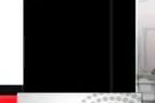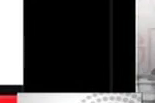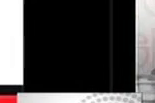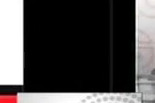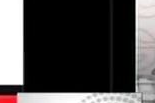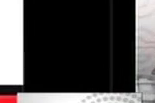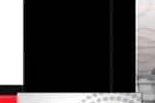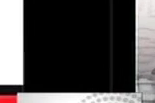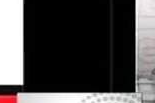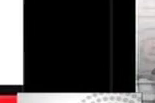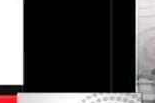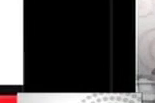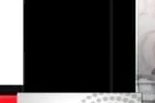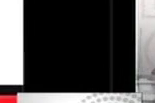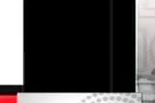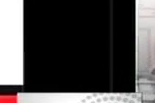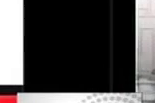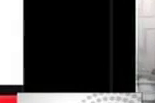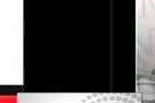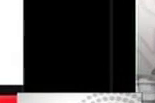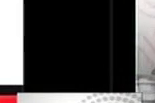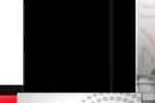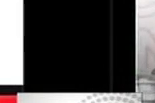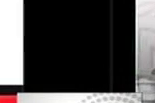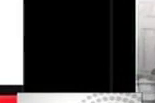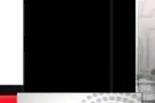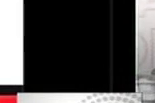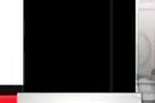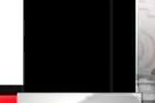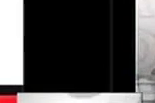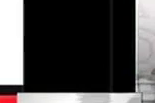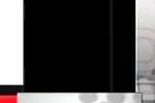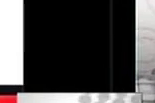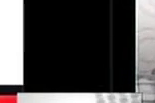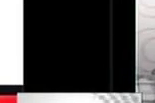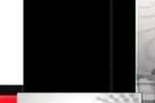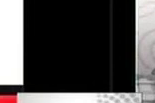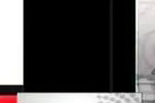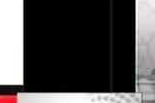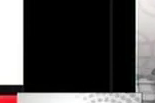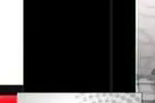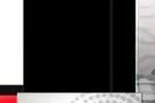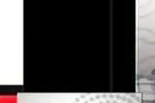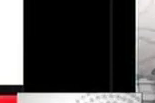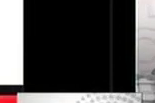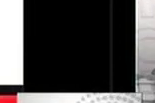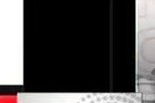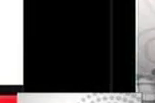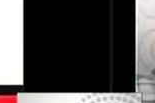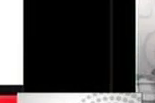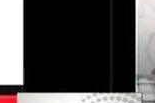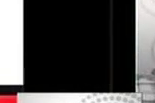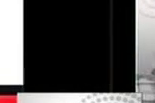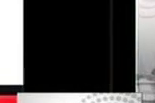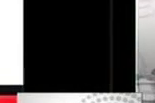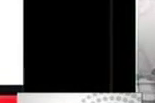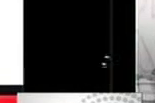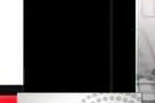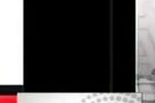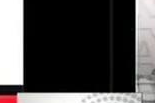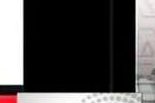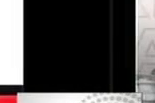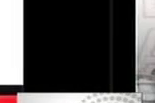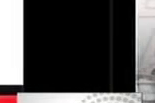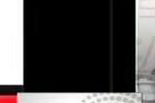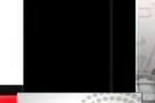su pensión, pero ahora, como van a incorporarse todas las personas que tienen solo 10 años de aportaciones o